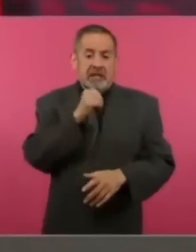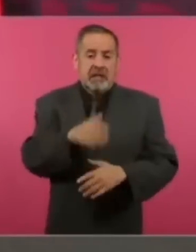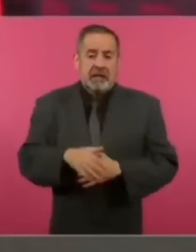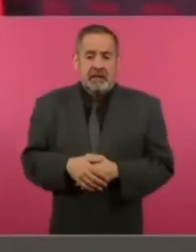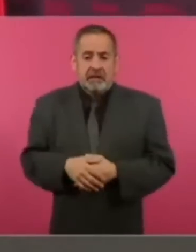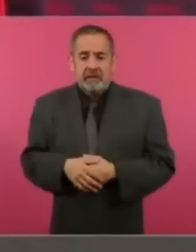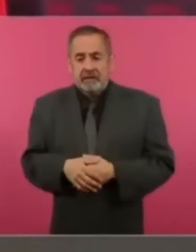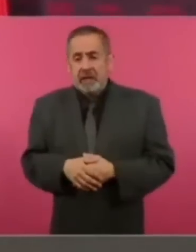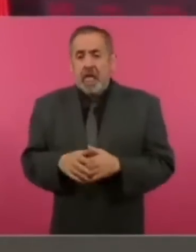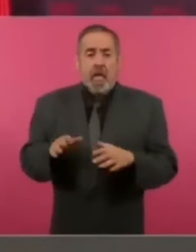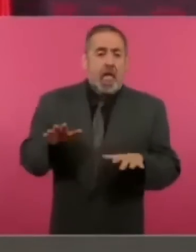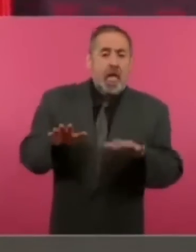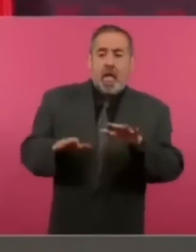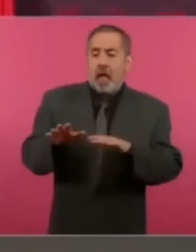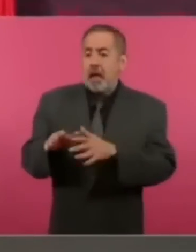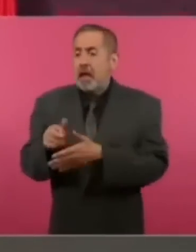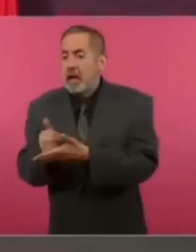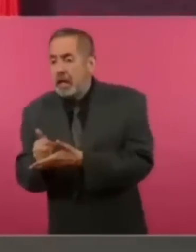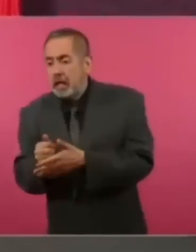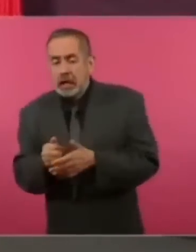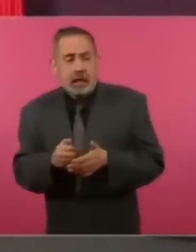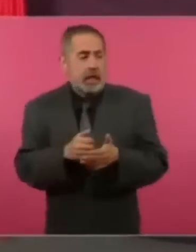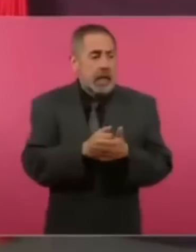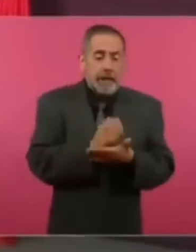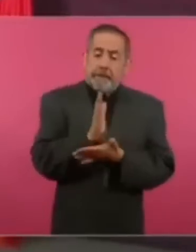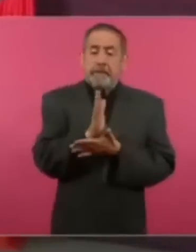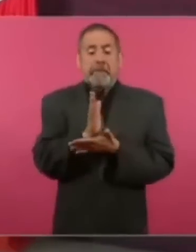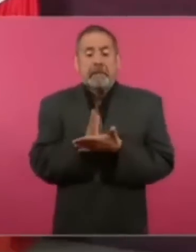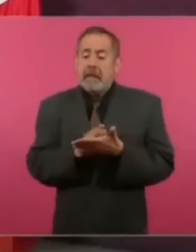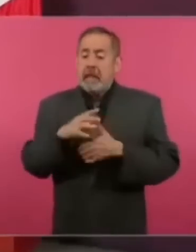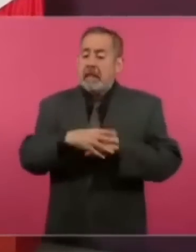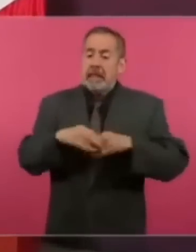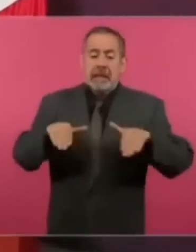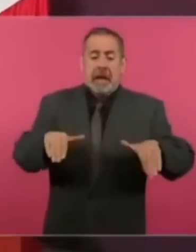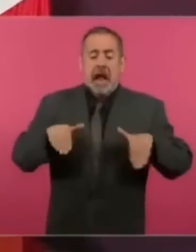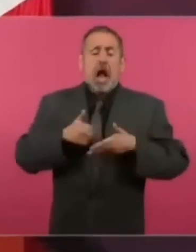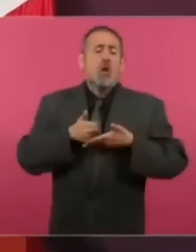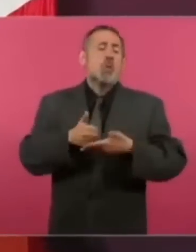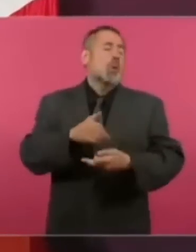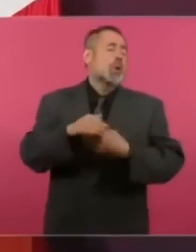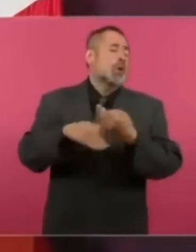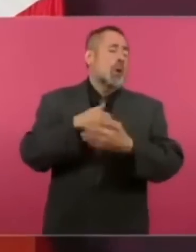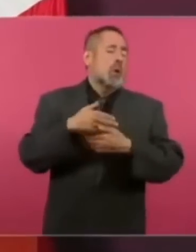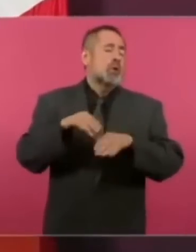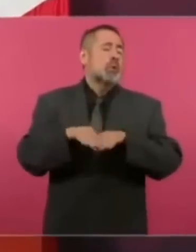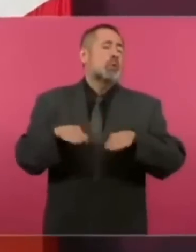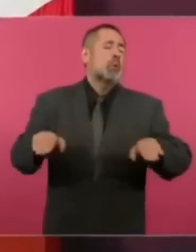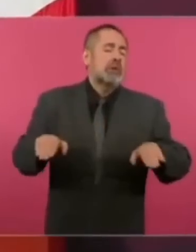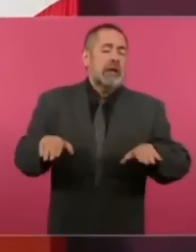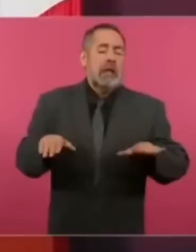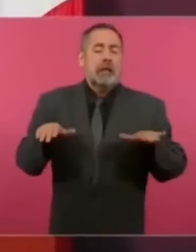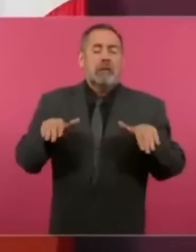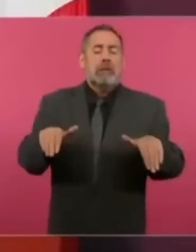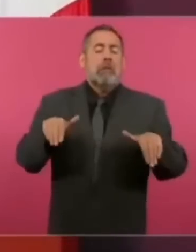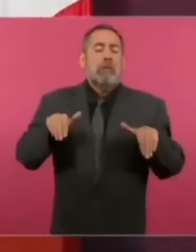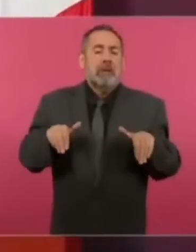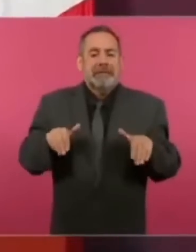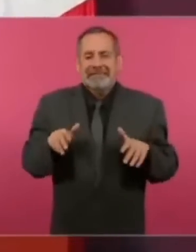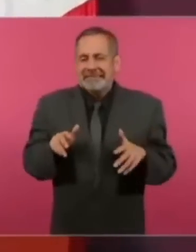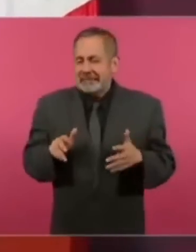Ahí se andan queriendo mover al centro, ¿no? Y buscan